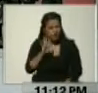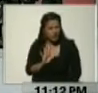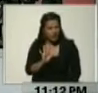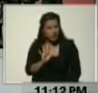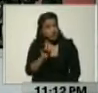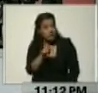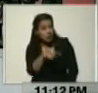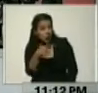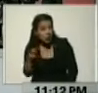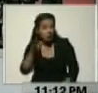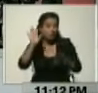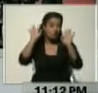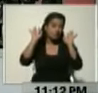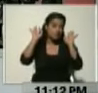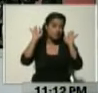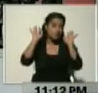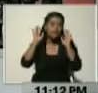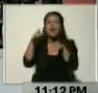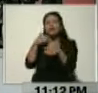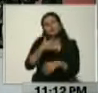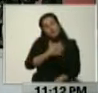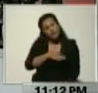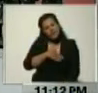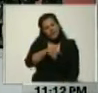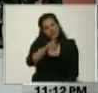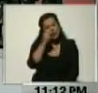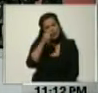será? Pobrecito, vale.